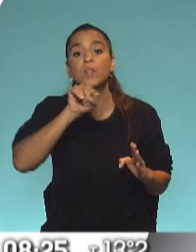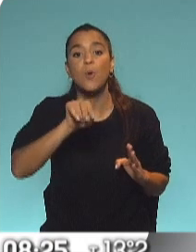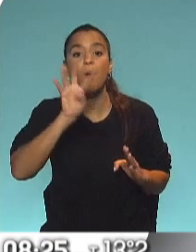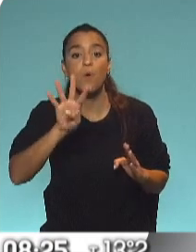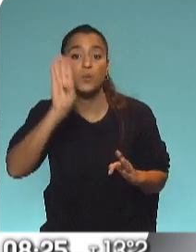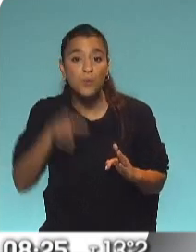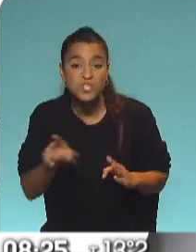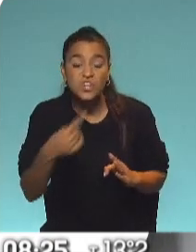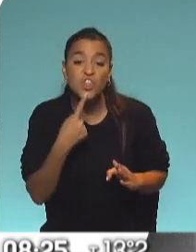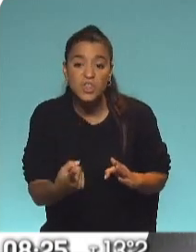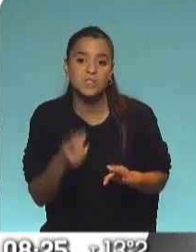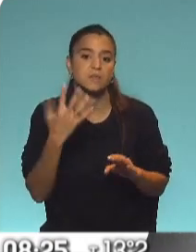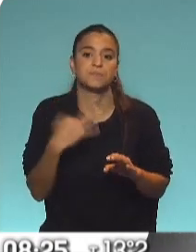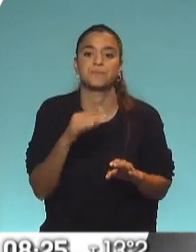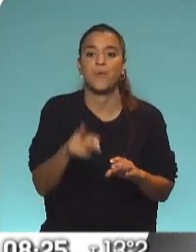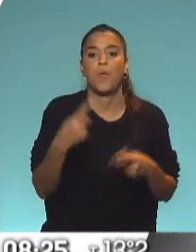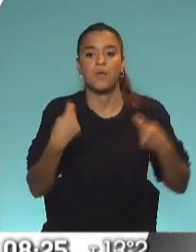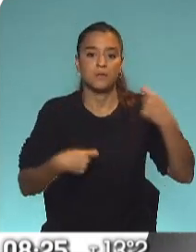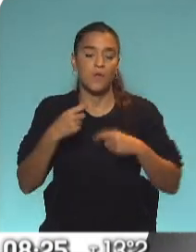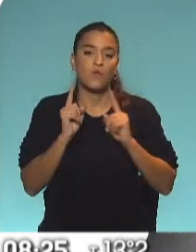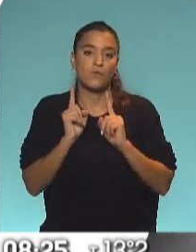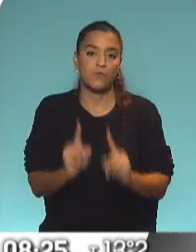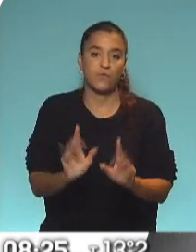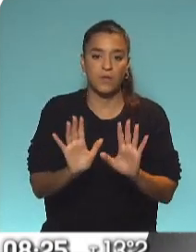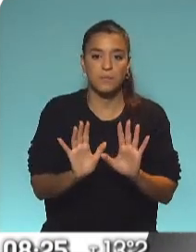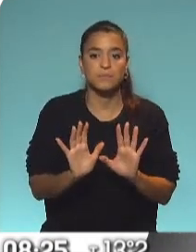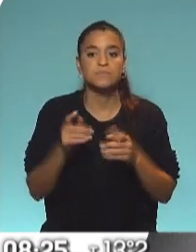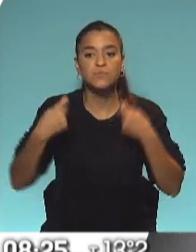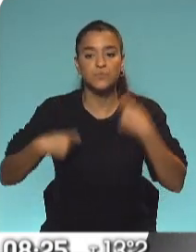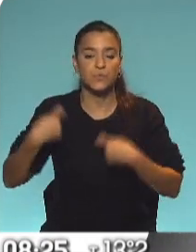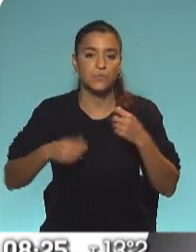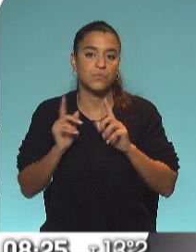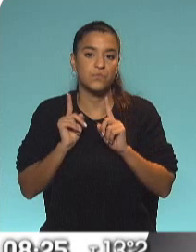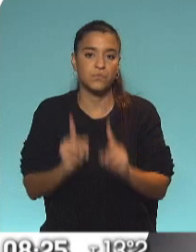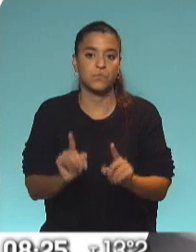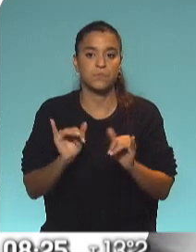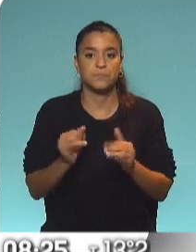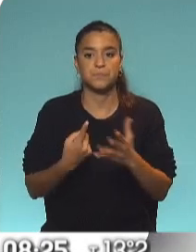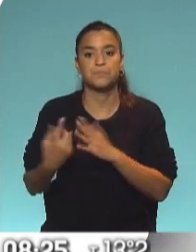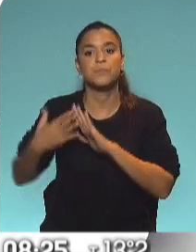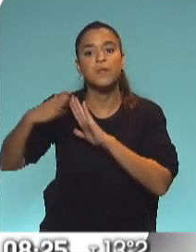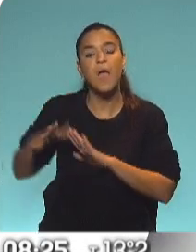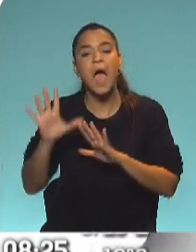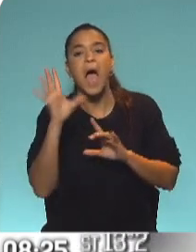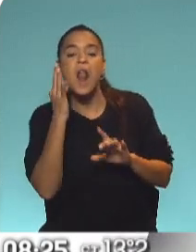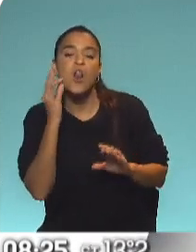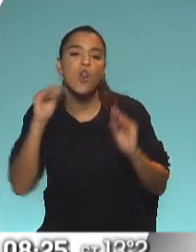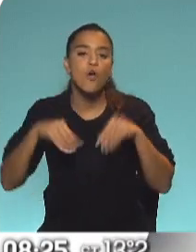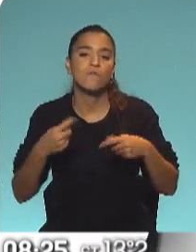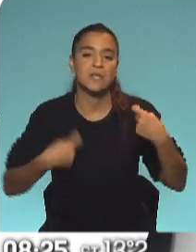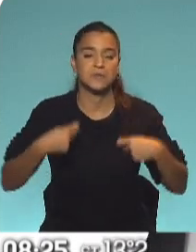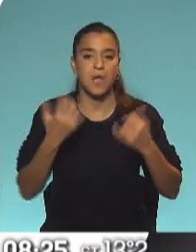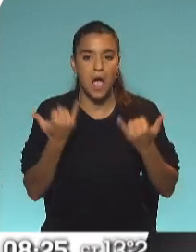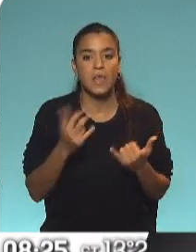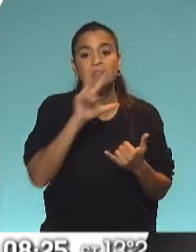54,4% considera que hay que mantener la flexibilización, que hay que mantener la cuarentena e incorporar algunas flexibilizaciones.